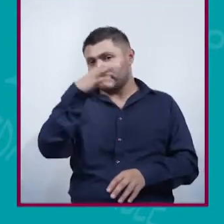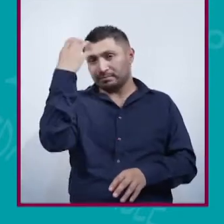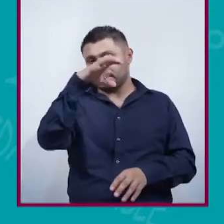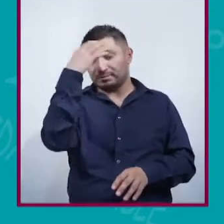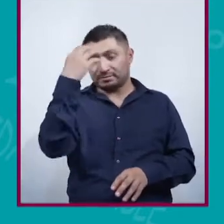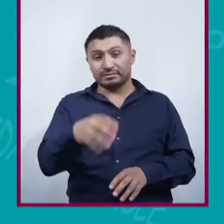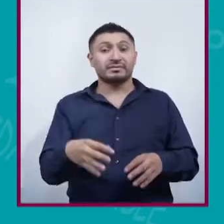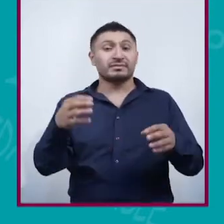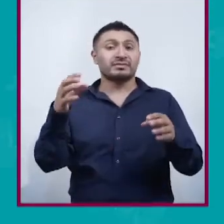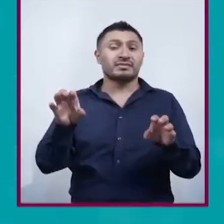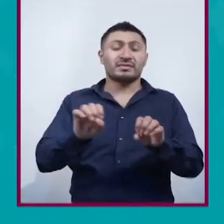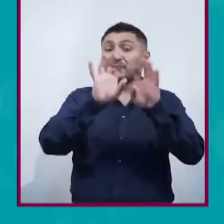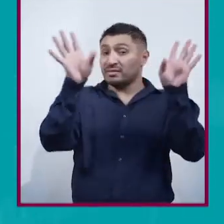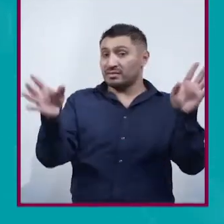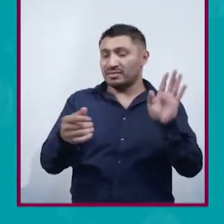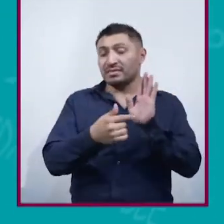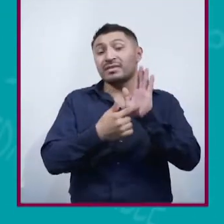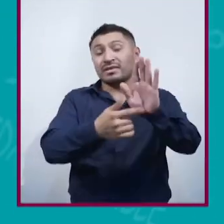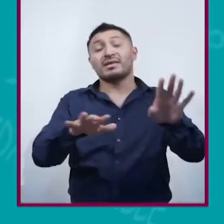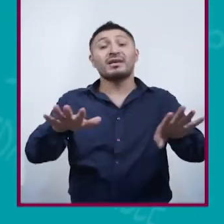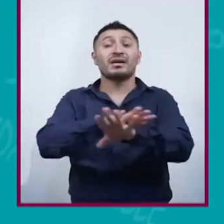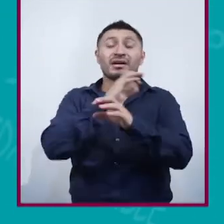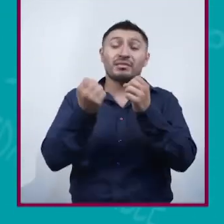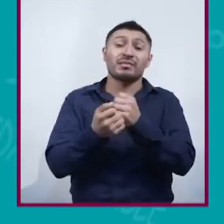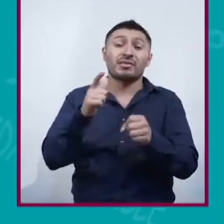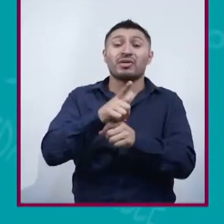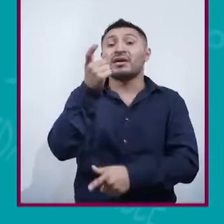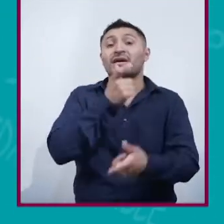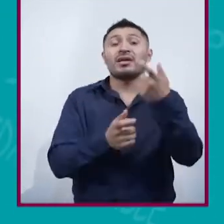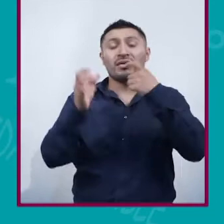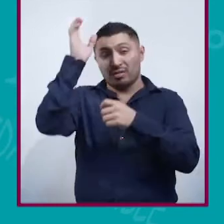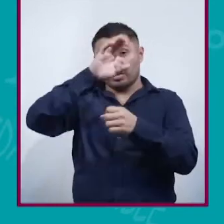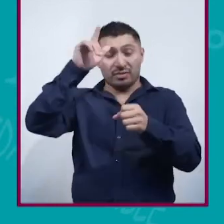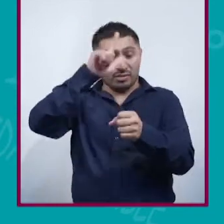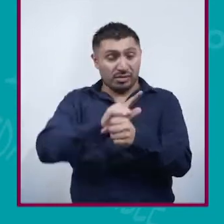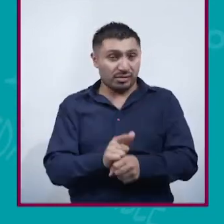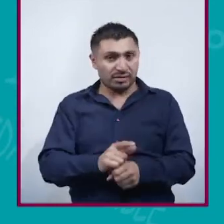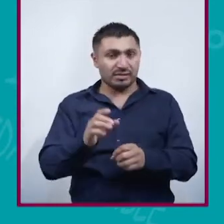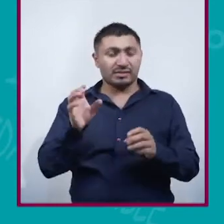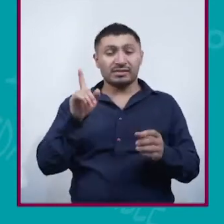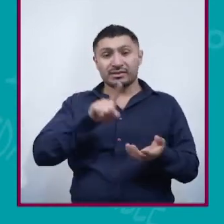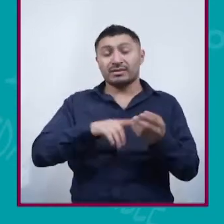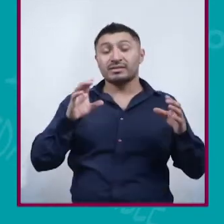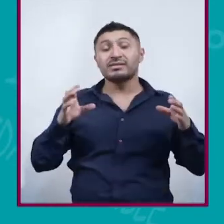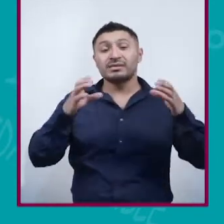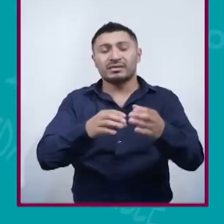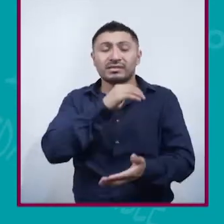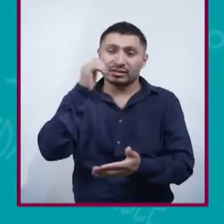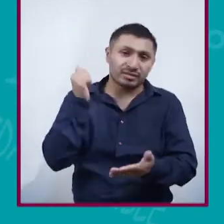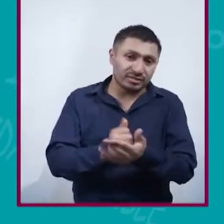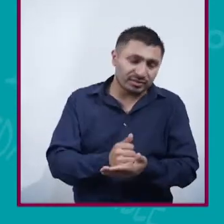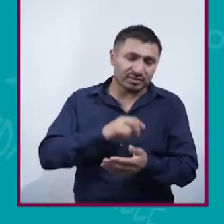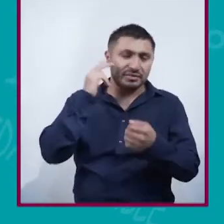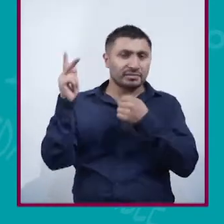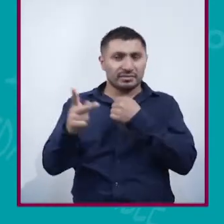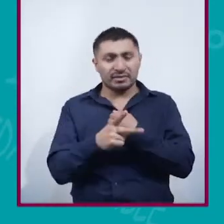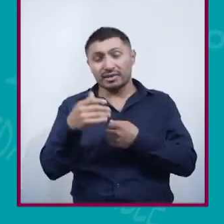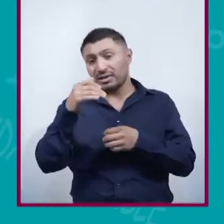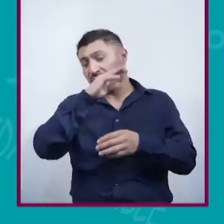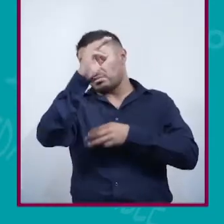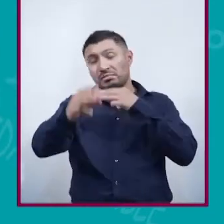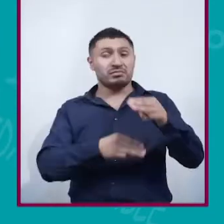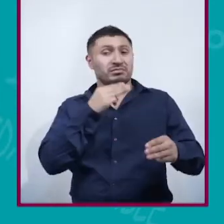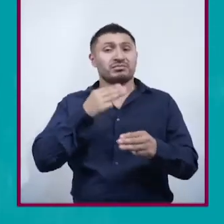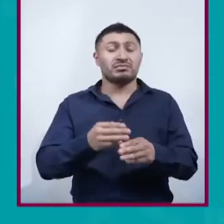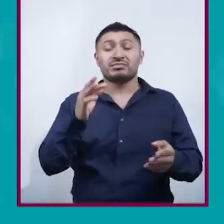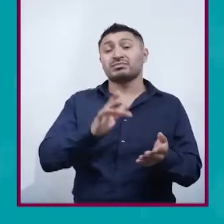mismas fotografías es un claro indicador del cambio social, económico y cultural de una comunidad, una ciudad, un país